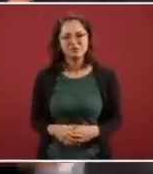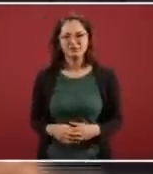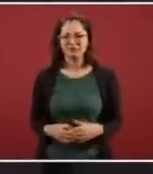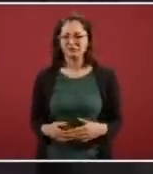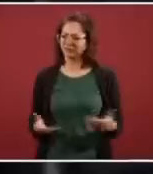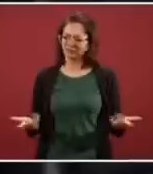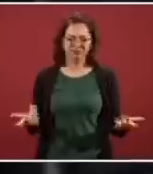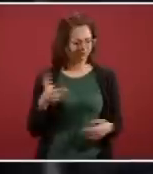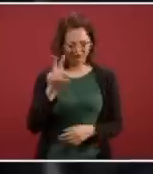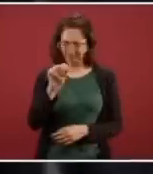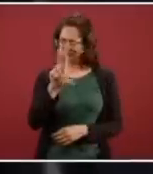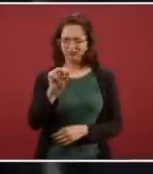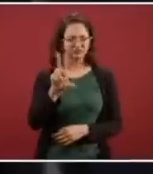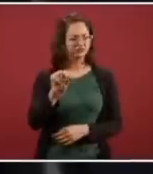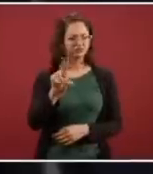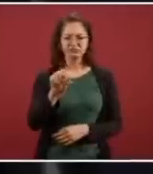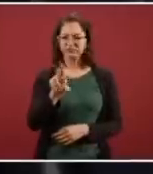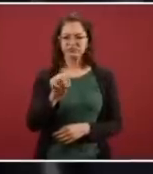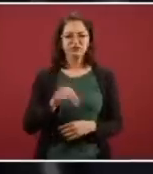No.